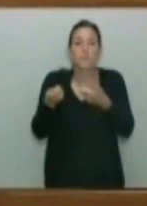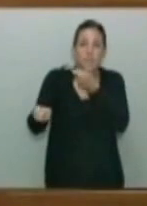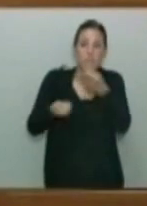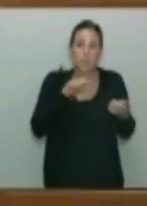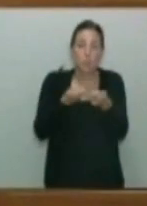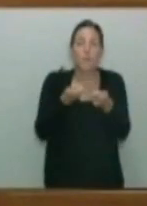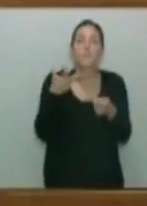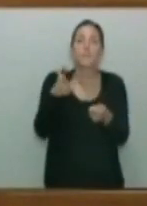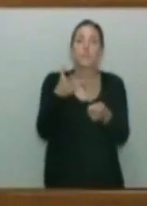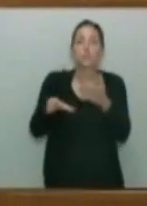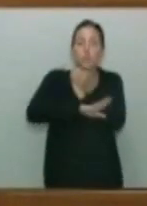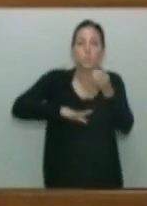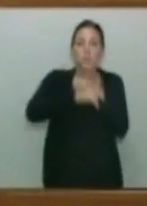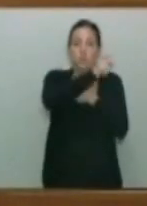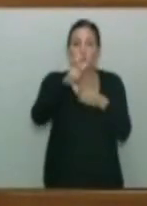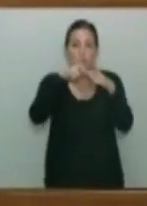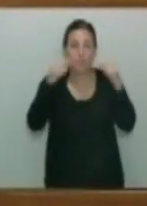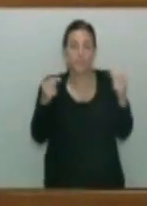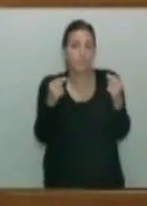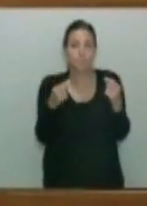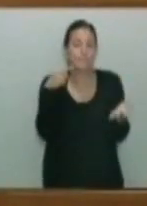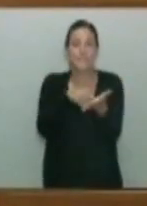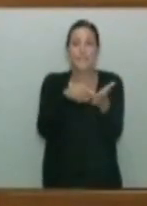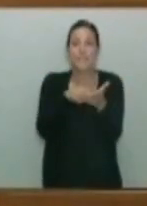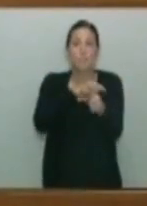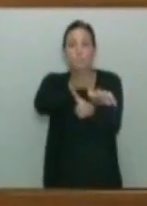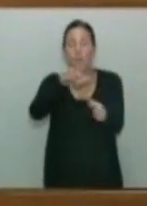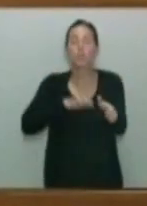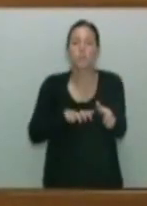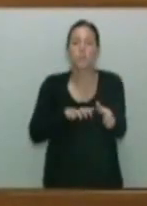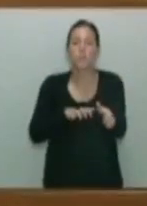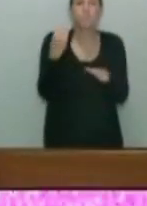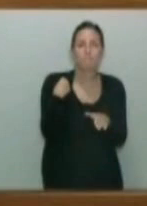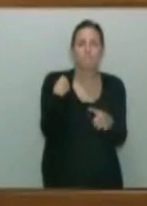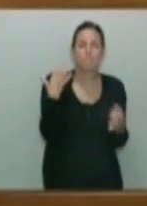ciudadanos, que exija una mayoría por encima de esa. Pero además deberíamos de preguntarnos,